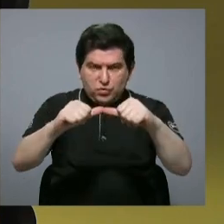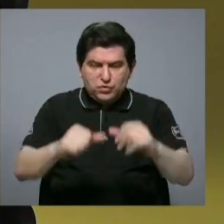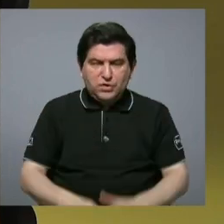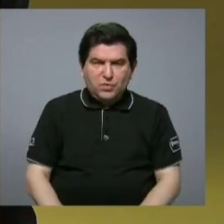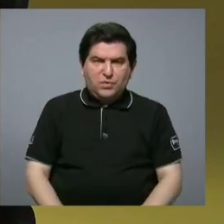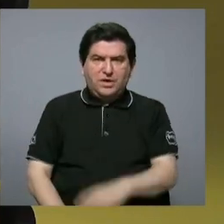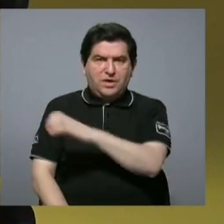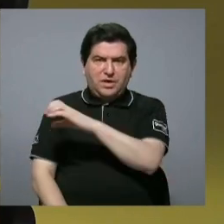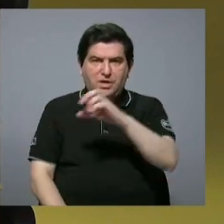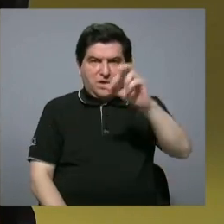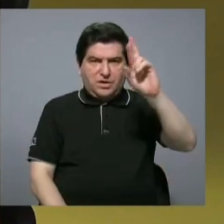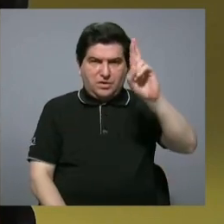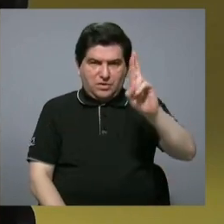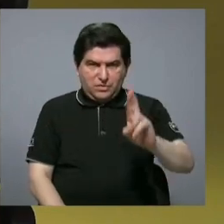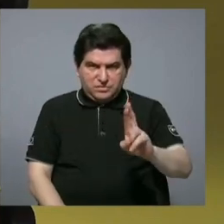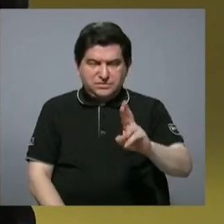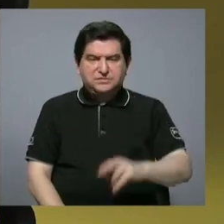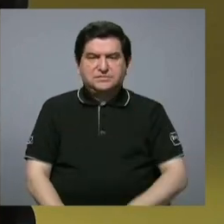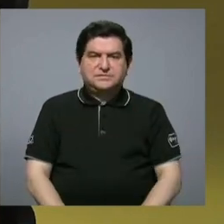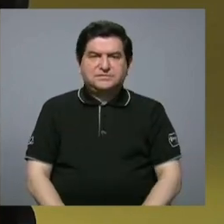Costa Rica